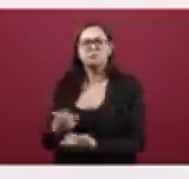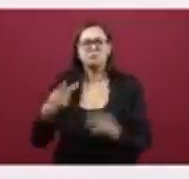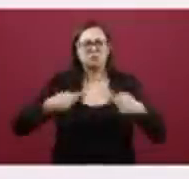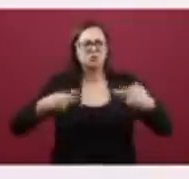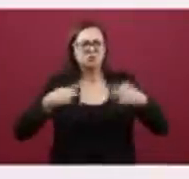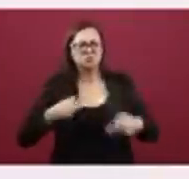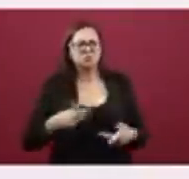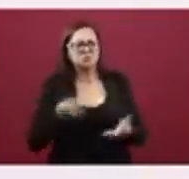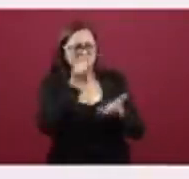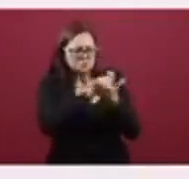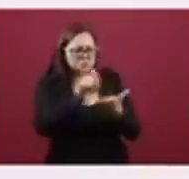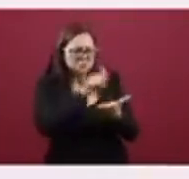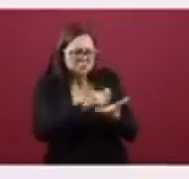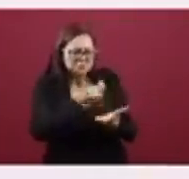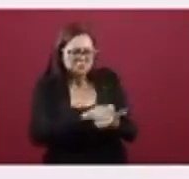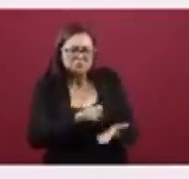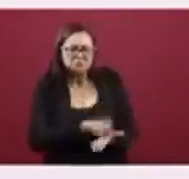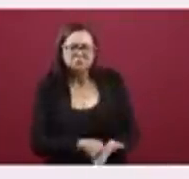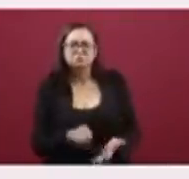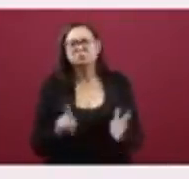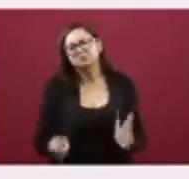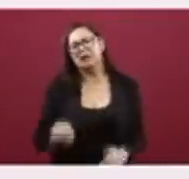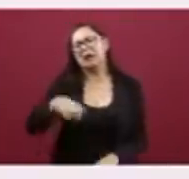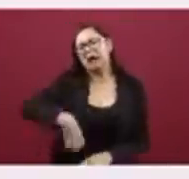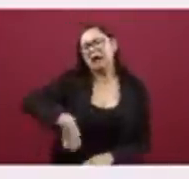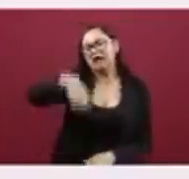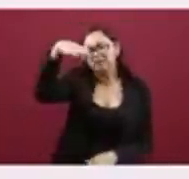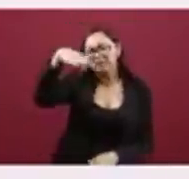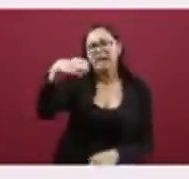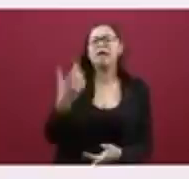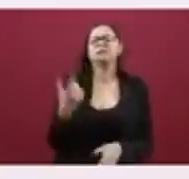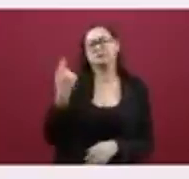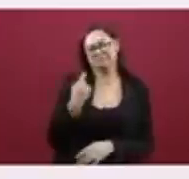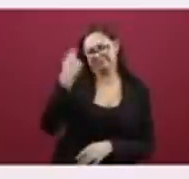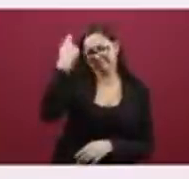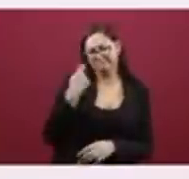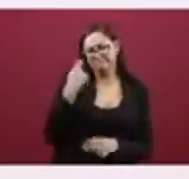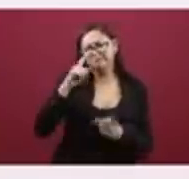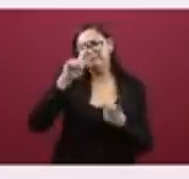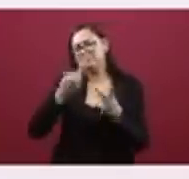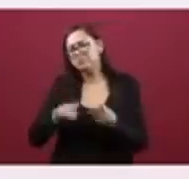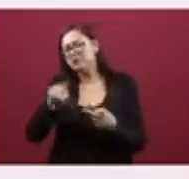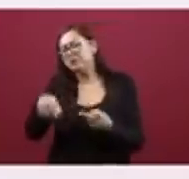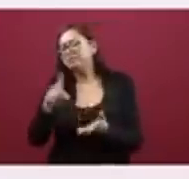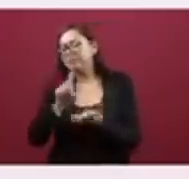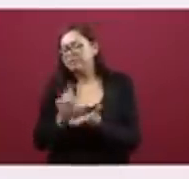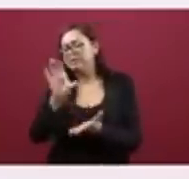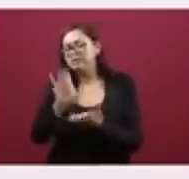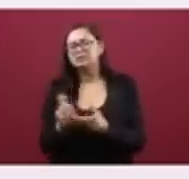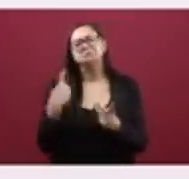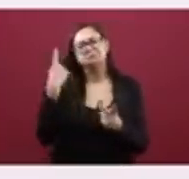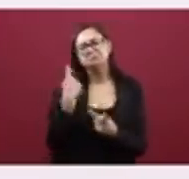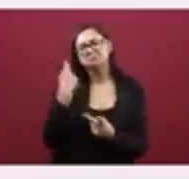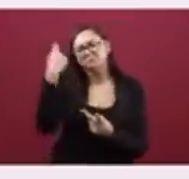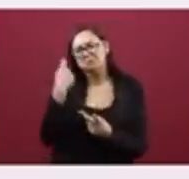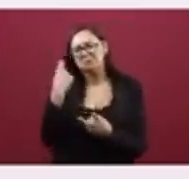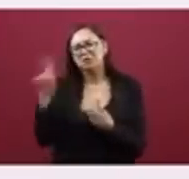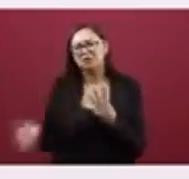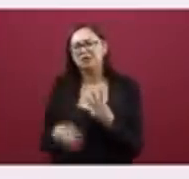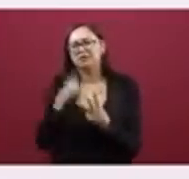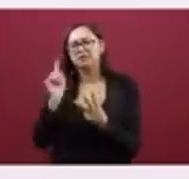inscribe si es un adulto mayor su pensión si es una persona con discapacidad su pensión